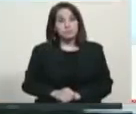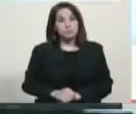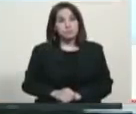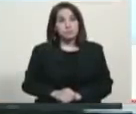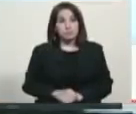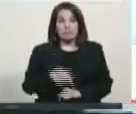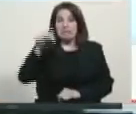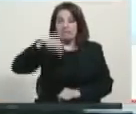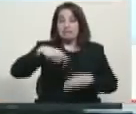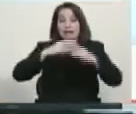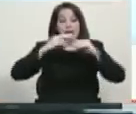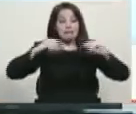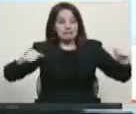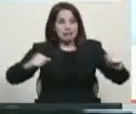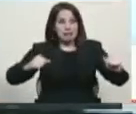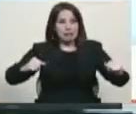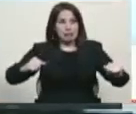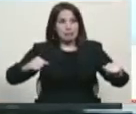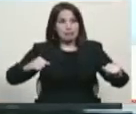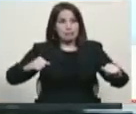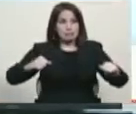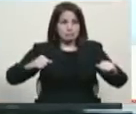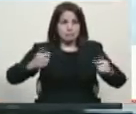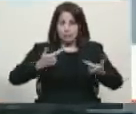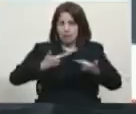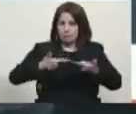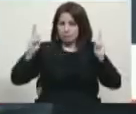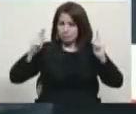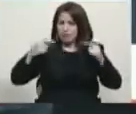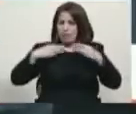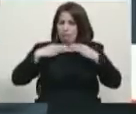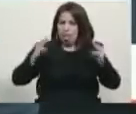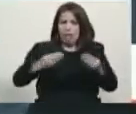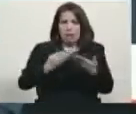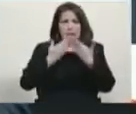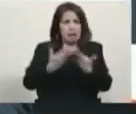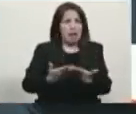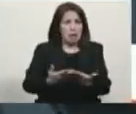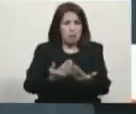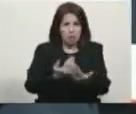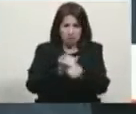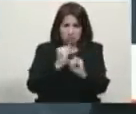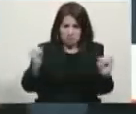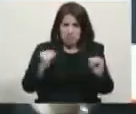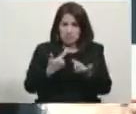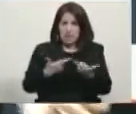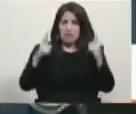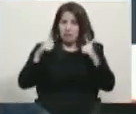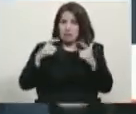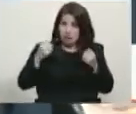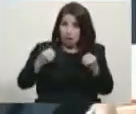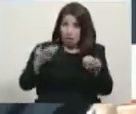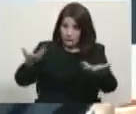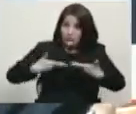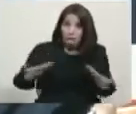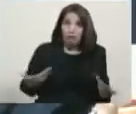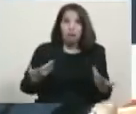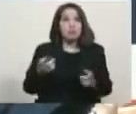Esta tierra no nos regalaron la independencia ni la libertad. No nos la ganaron, no nos la regalaron, perdón.